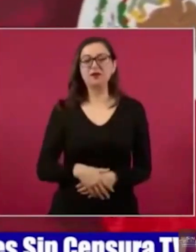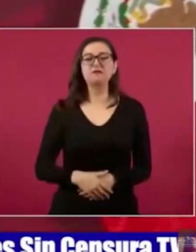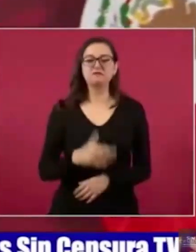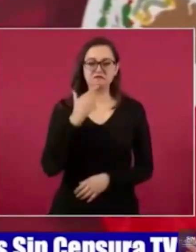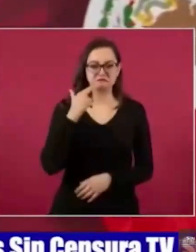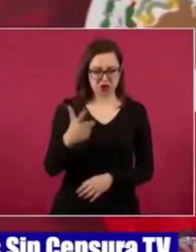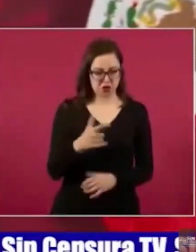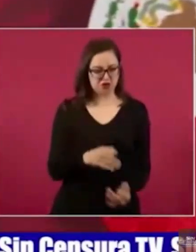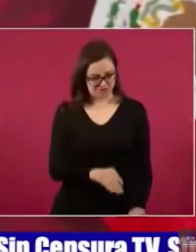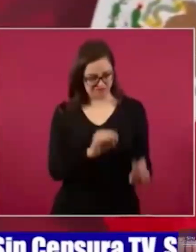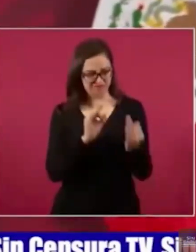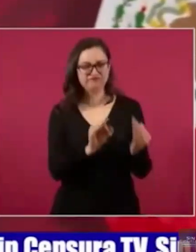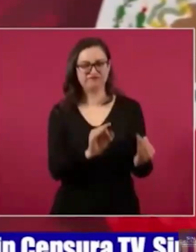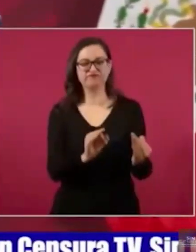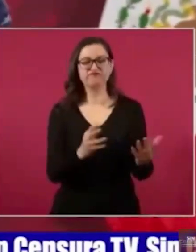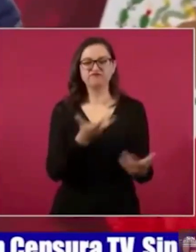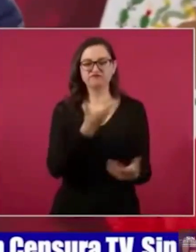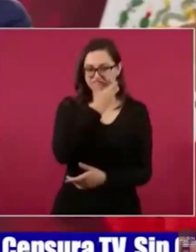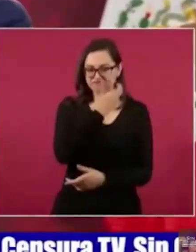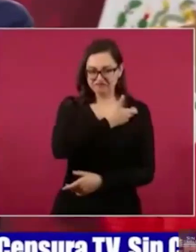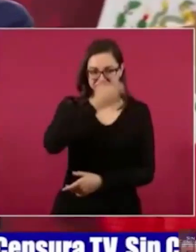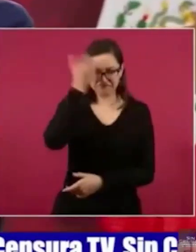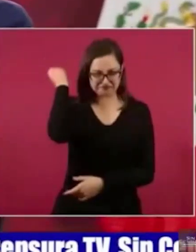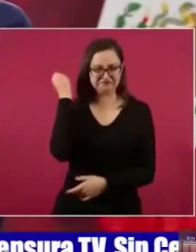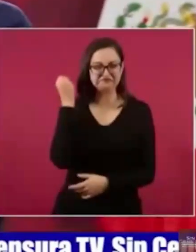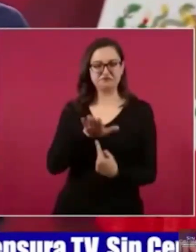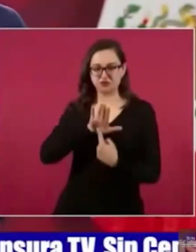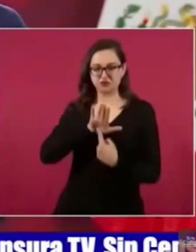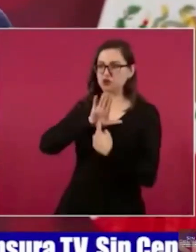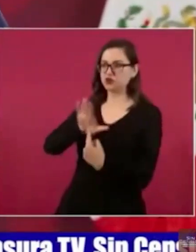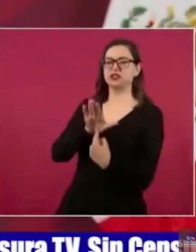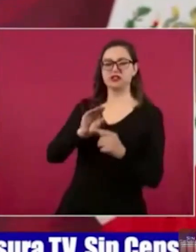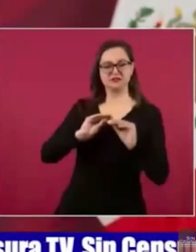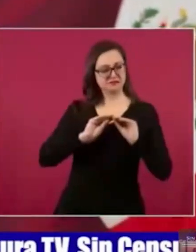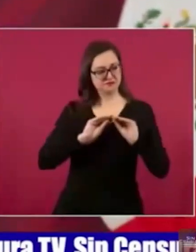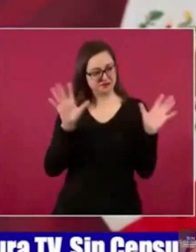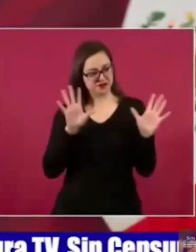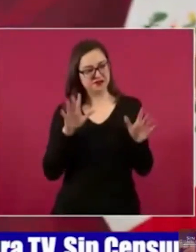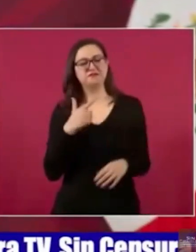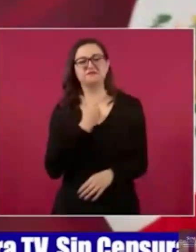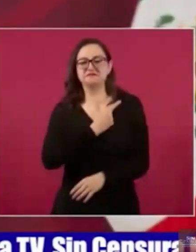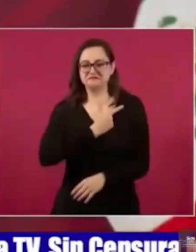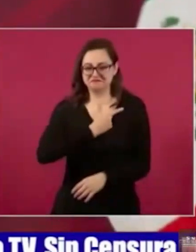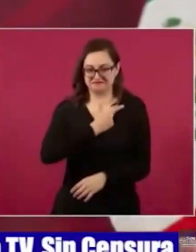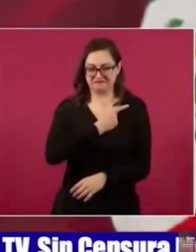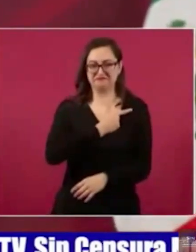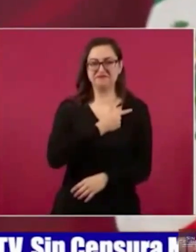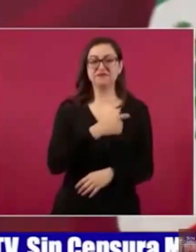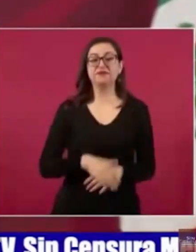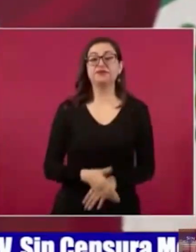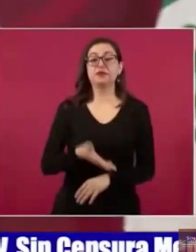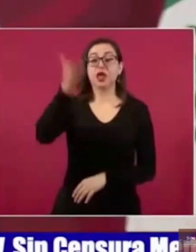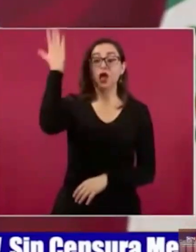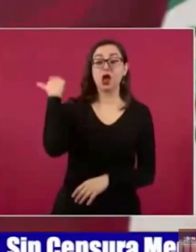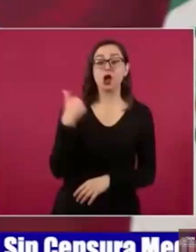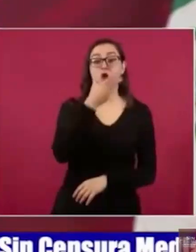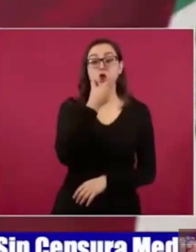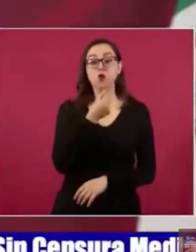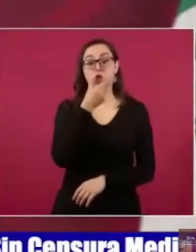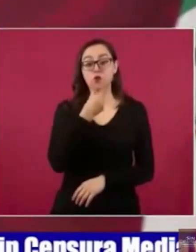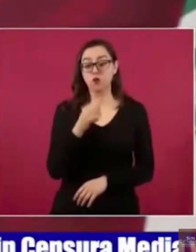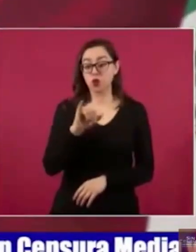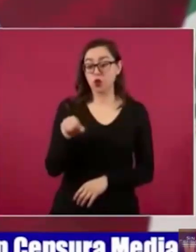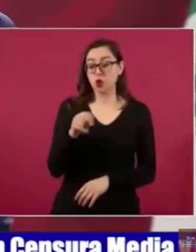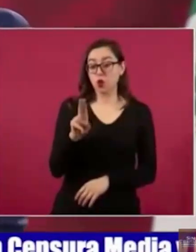militares afectados por el caso Ayotzinapa significa que se avanza, que se va bien. El presidente comentó que solamente es